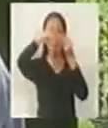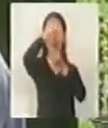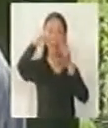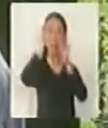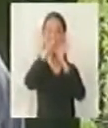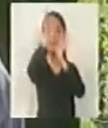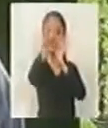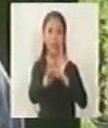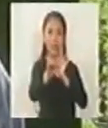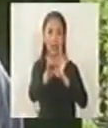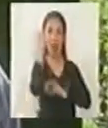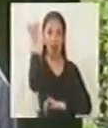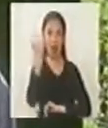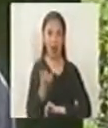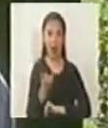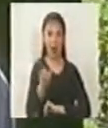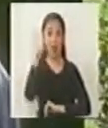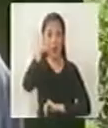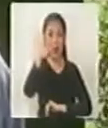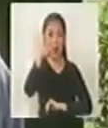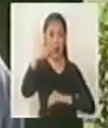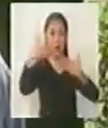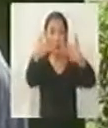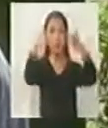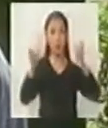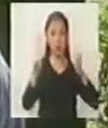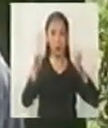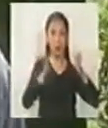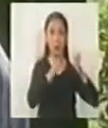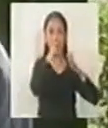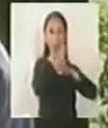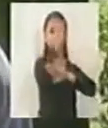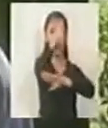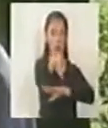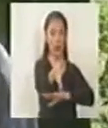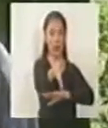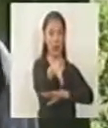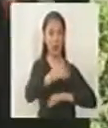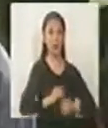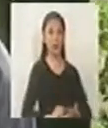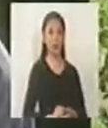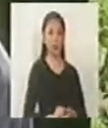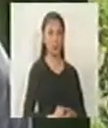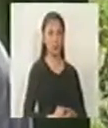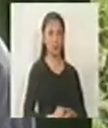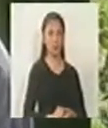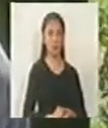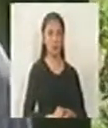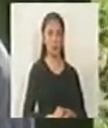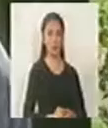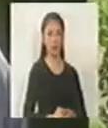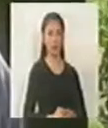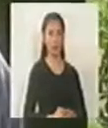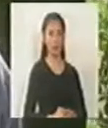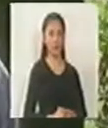H. Va a ser la salida que van a tener la gente que vive contiguo al predio. Importante, ¿no? También porque, bueno, se